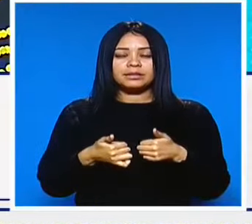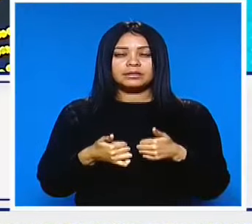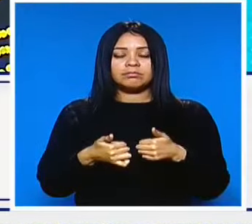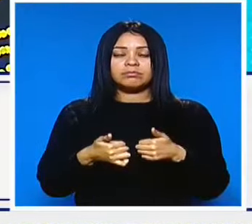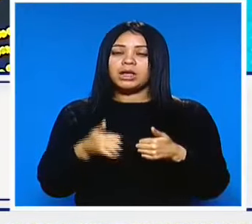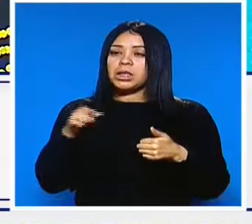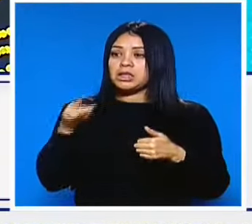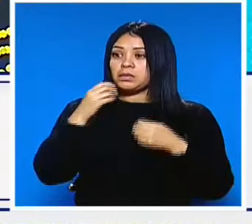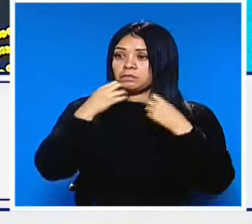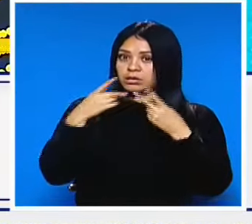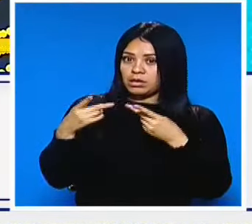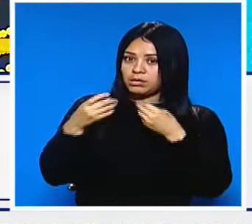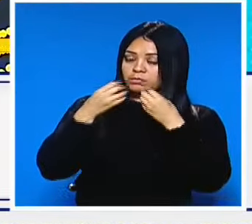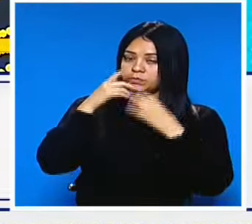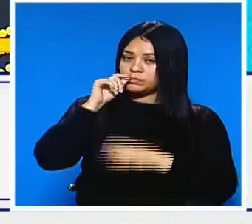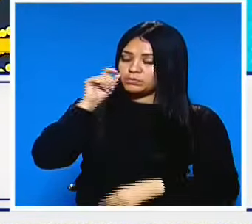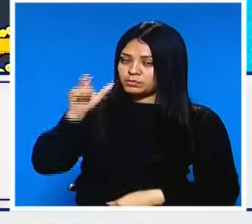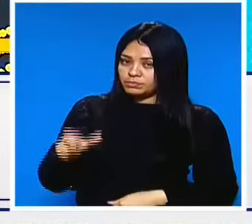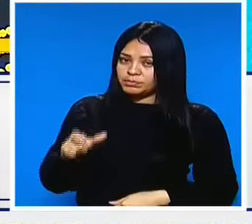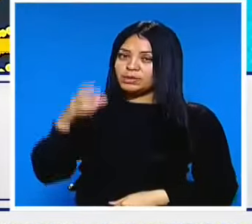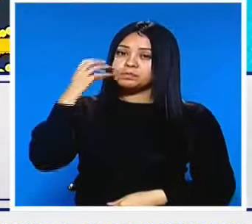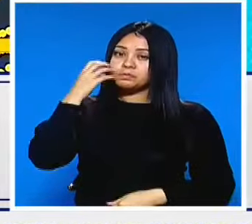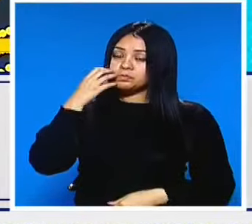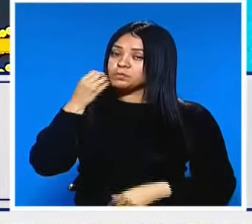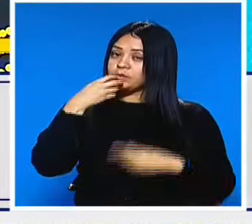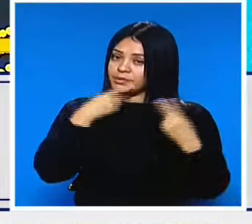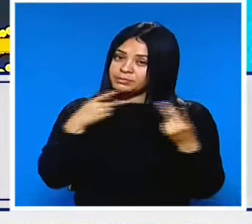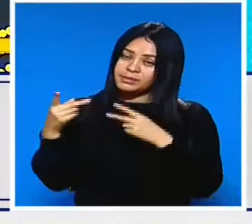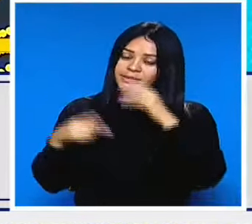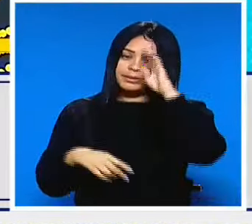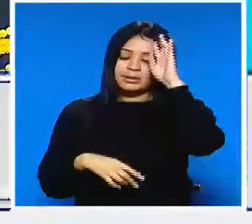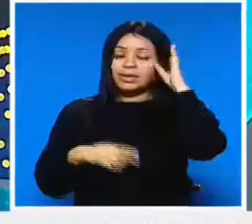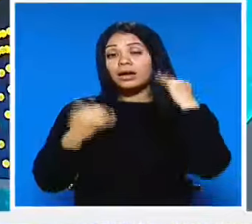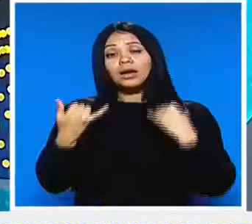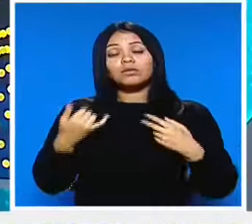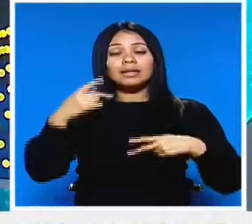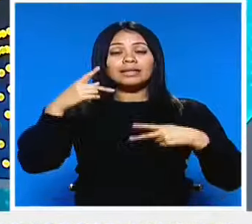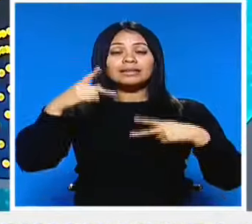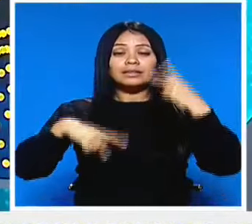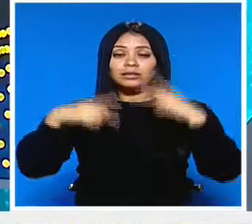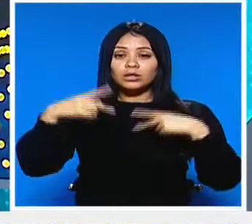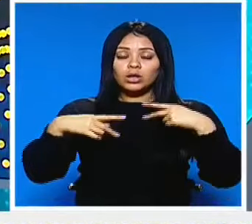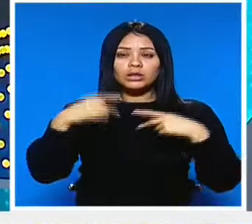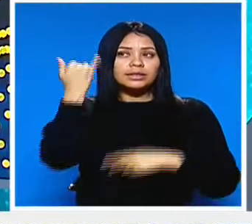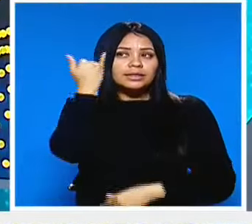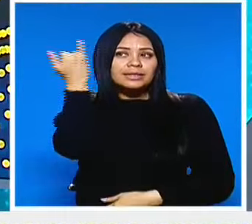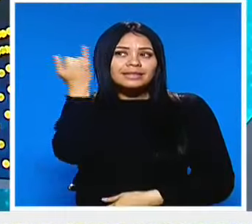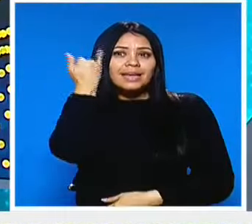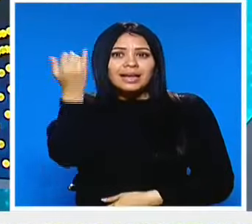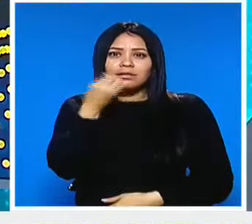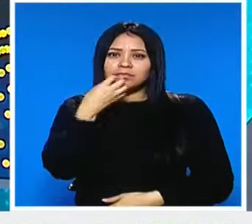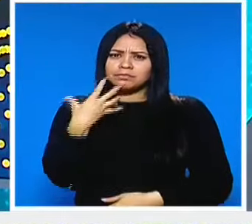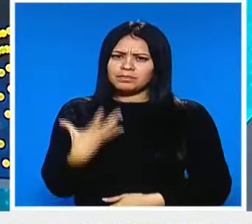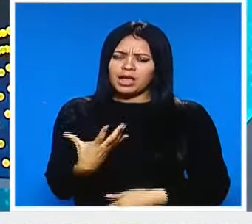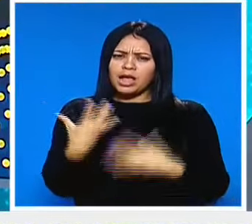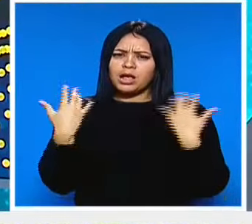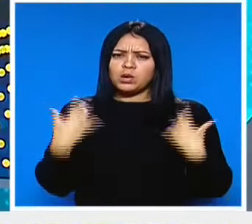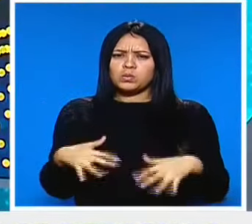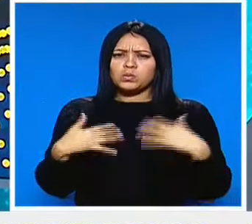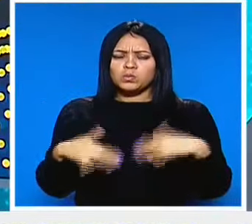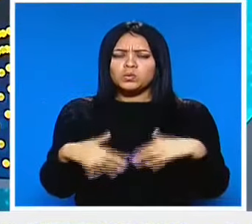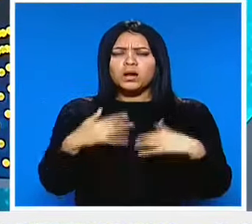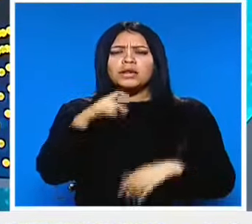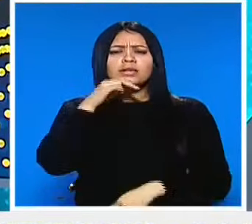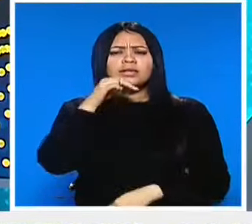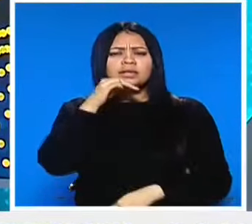de ese recibimiento apoteósico de Gregorio Rojas. Y lo hacemos en TikTok con una idea fantástica que ha tenido muchísimos nietos en todo el